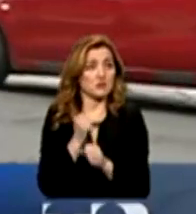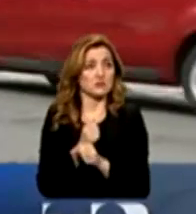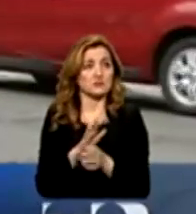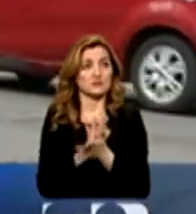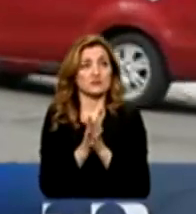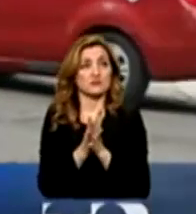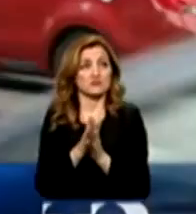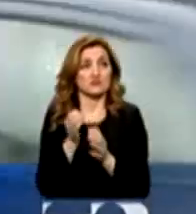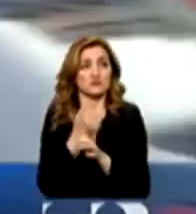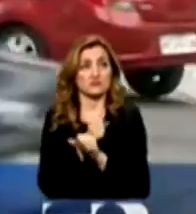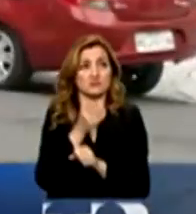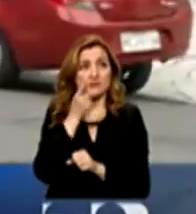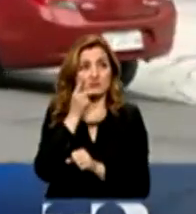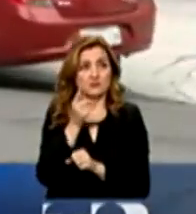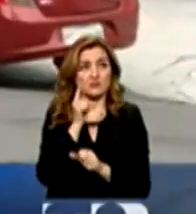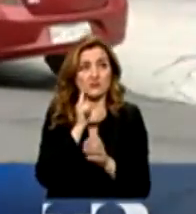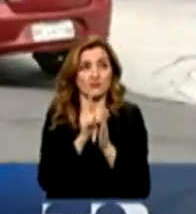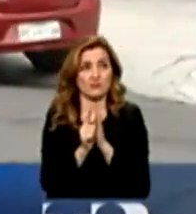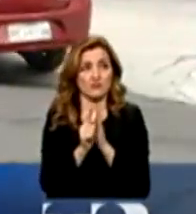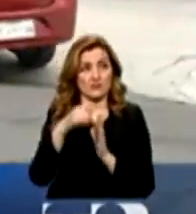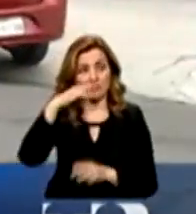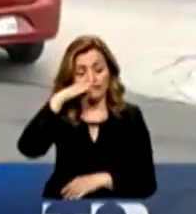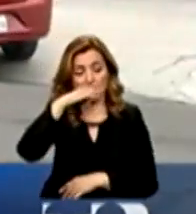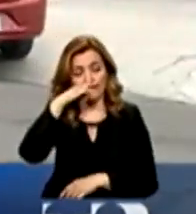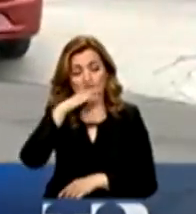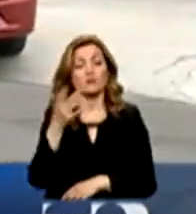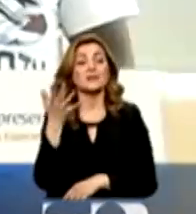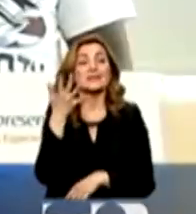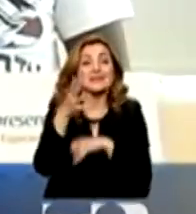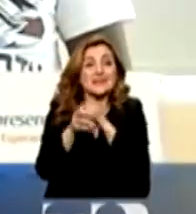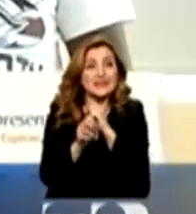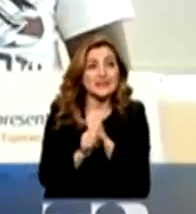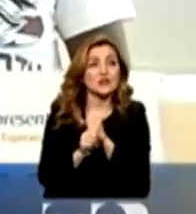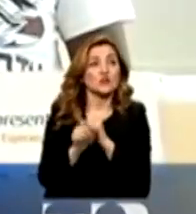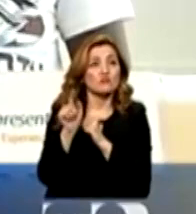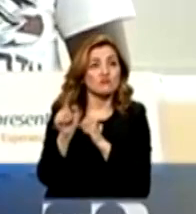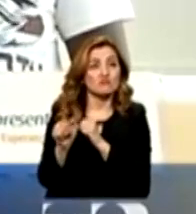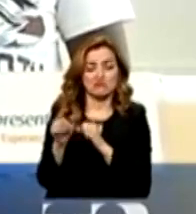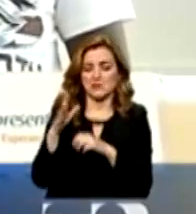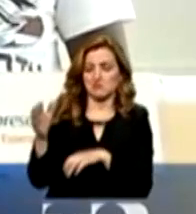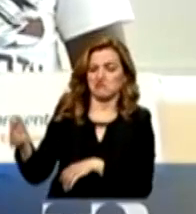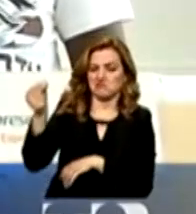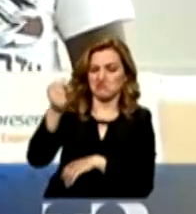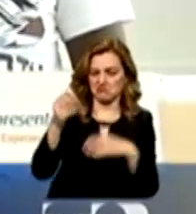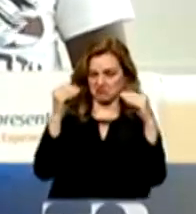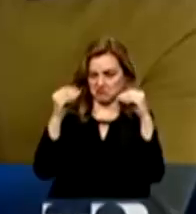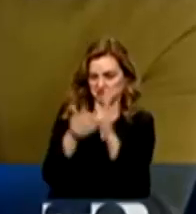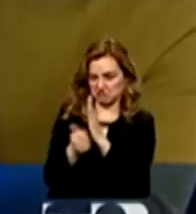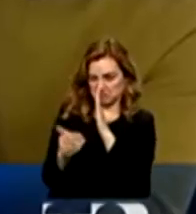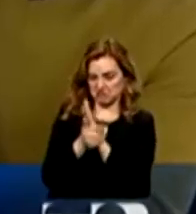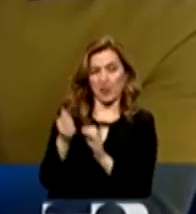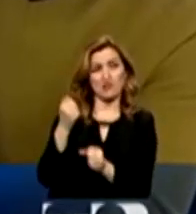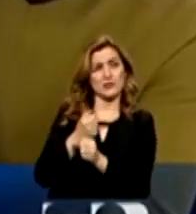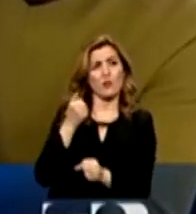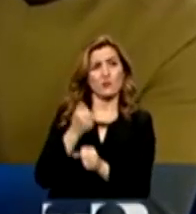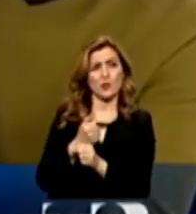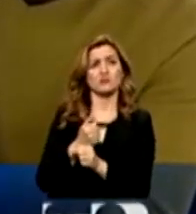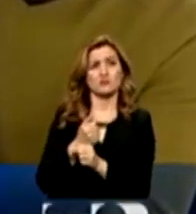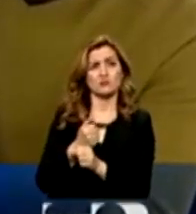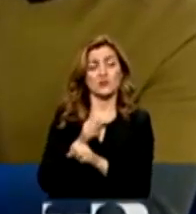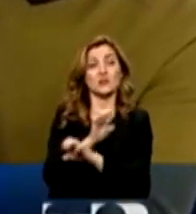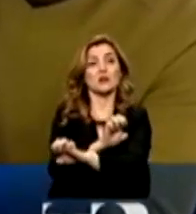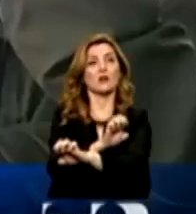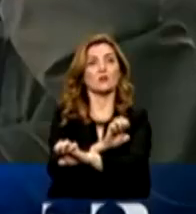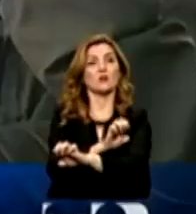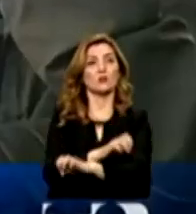La Defensoría del Pueblo denunció que niños desde hace años han sido reclutados para que trabajen ahí prácticamente en condición de